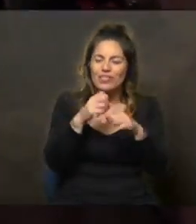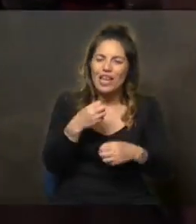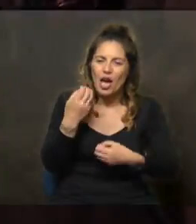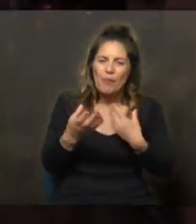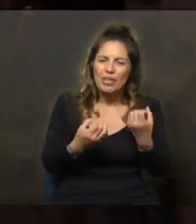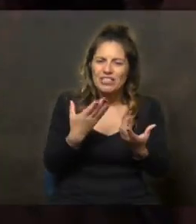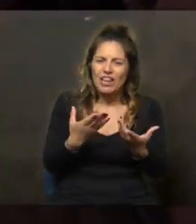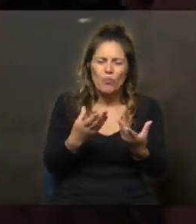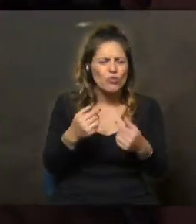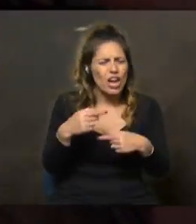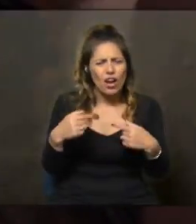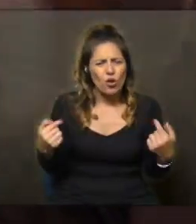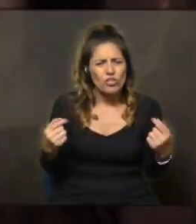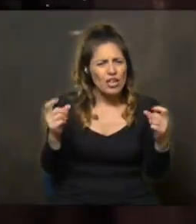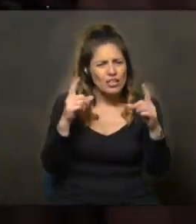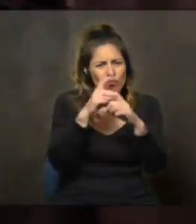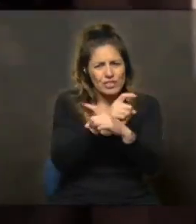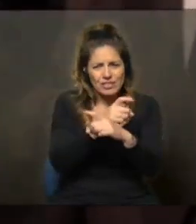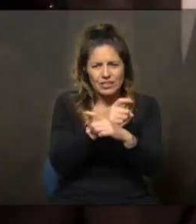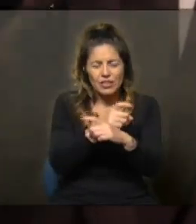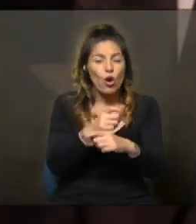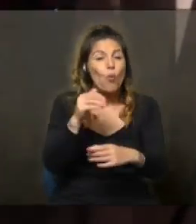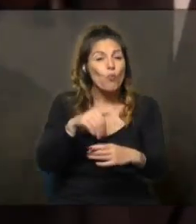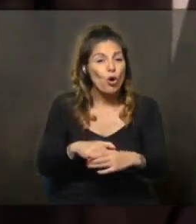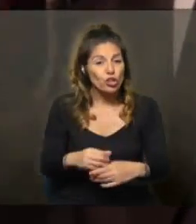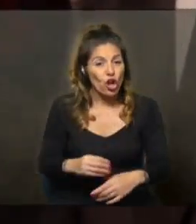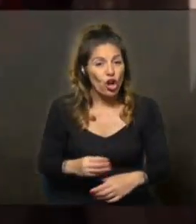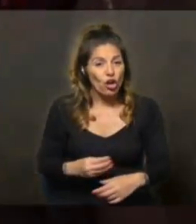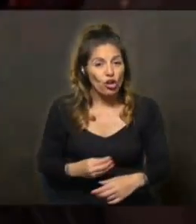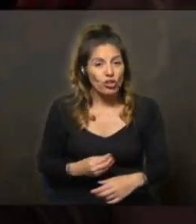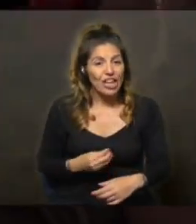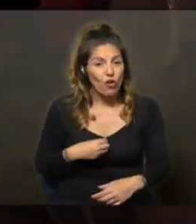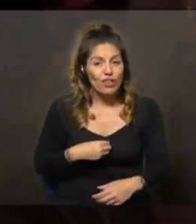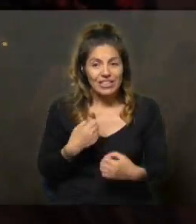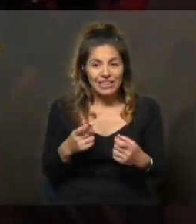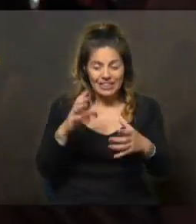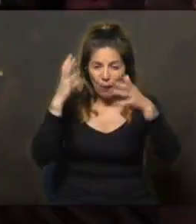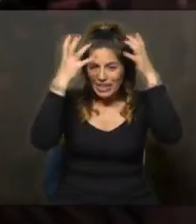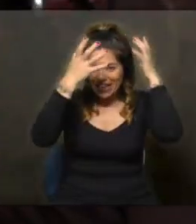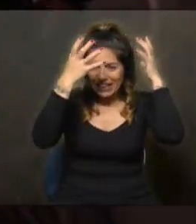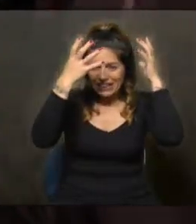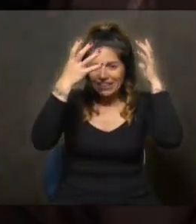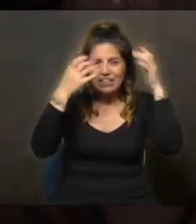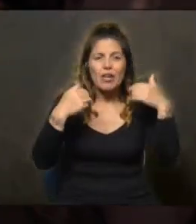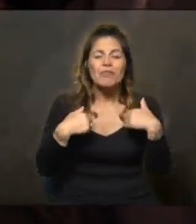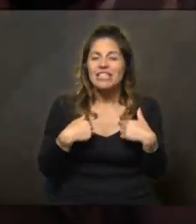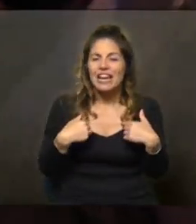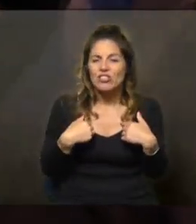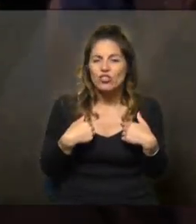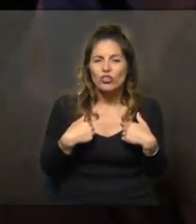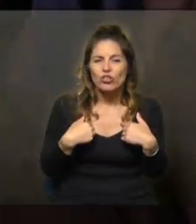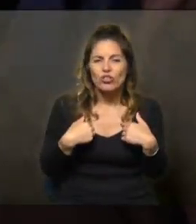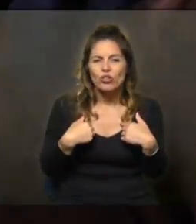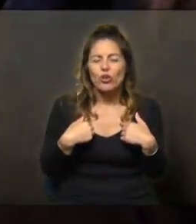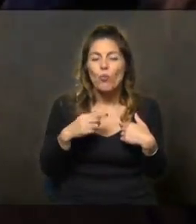porque tenemos un montón por delante y está difícil la situación es un voto de confianza que le diste a mi ley mira en mi caso es un